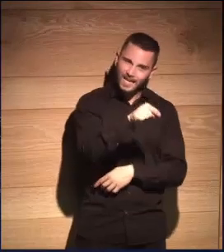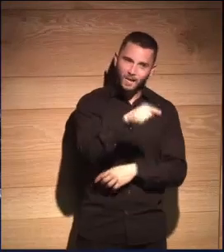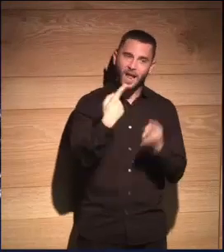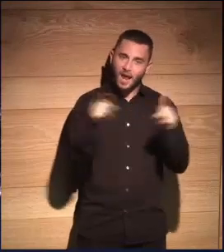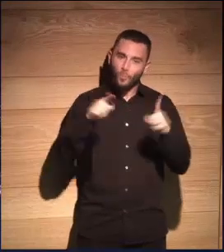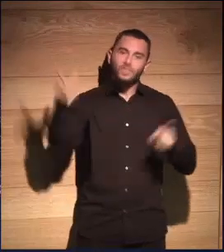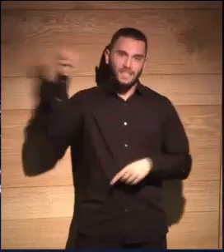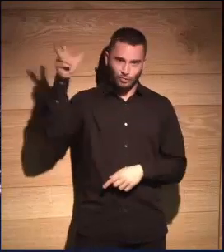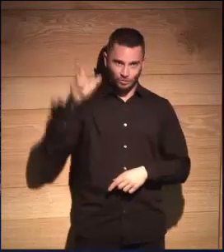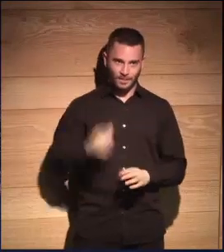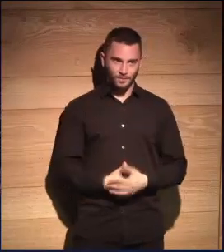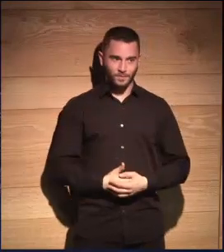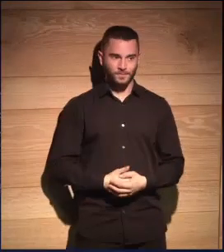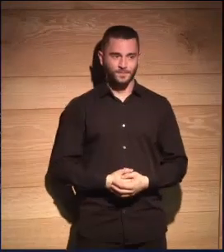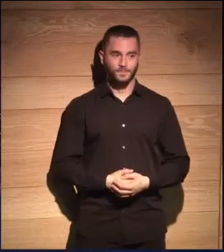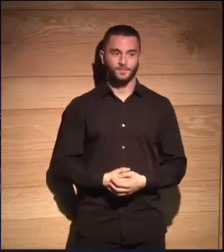Sí.